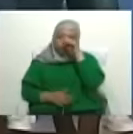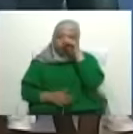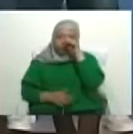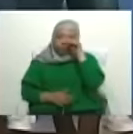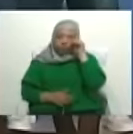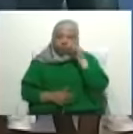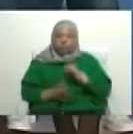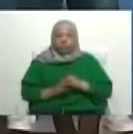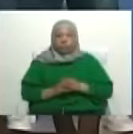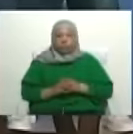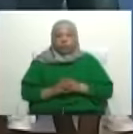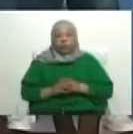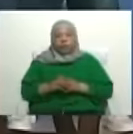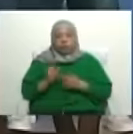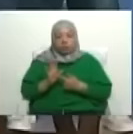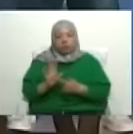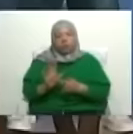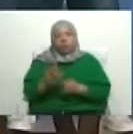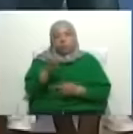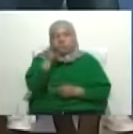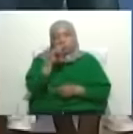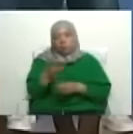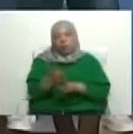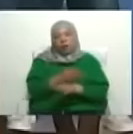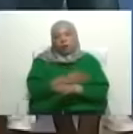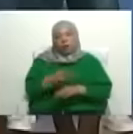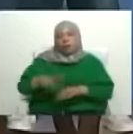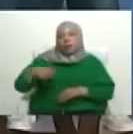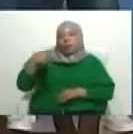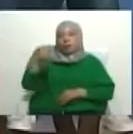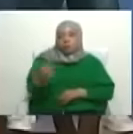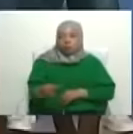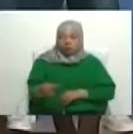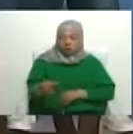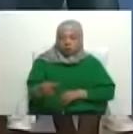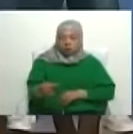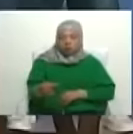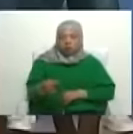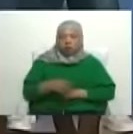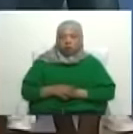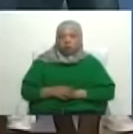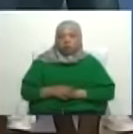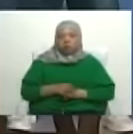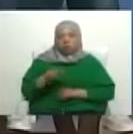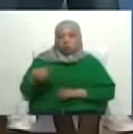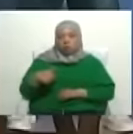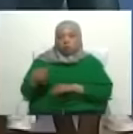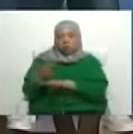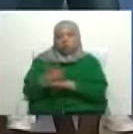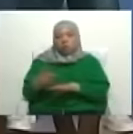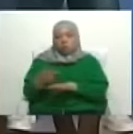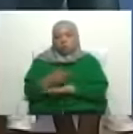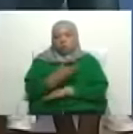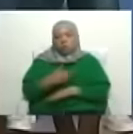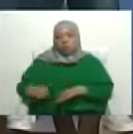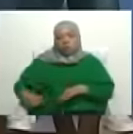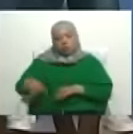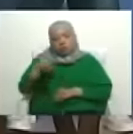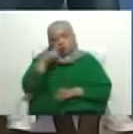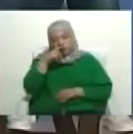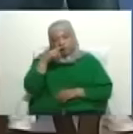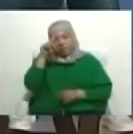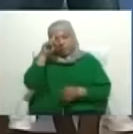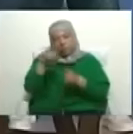Y esto fue publicado un año después de que nosotros, el gobierno bolivariano, el presidente Maduro,